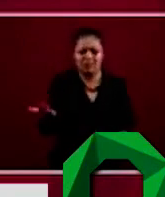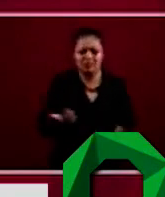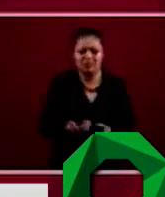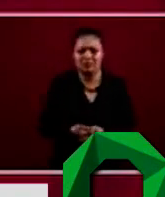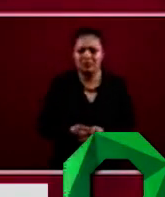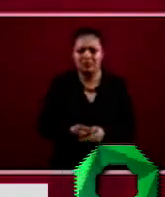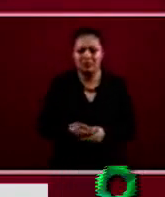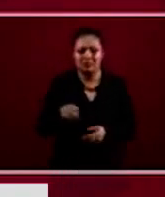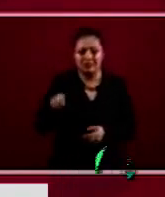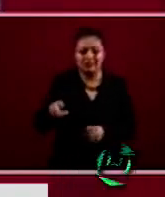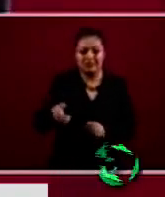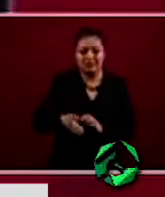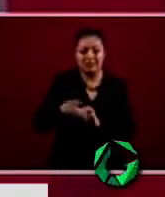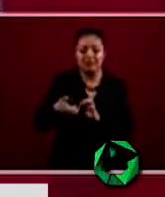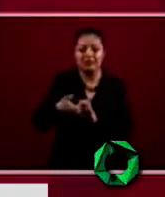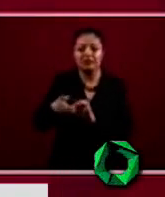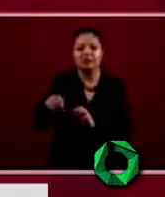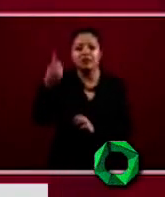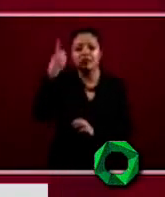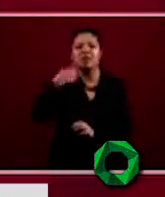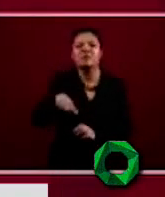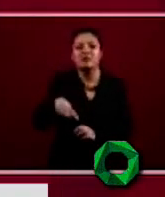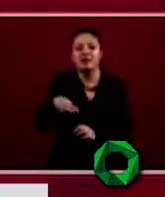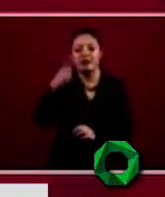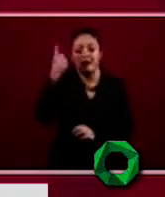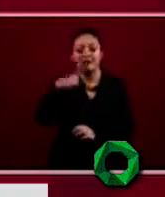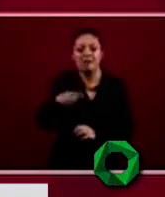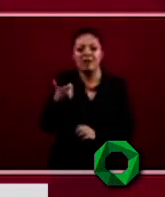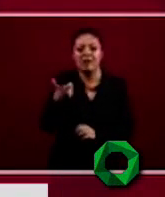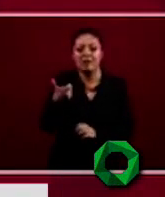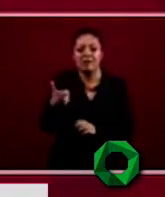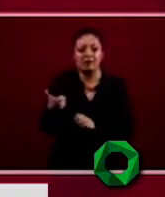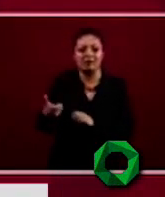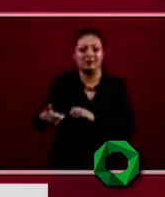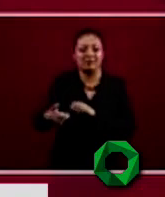Una obra diseñada para robar.